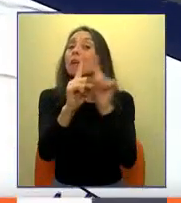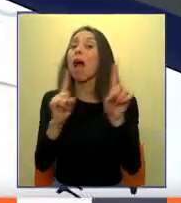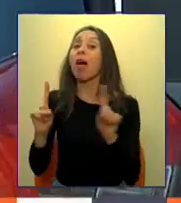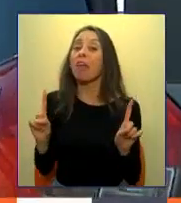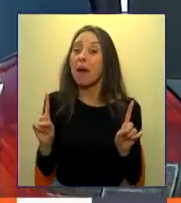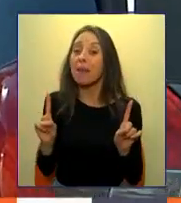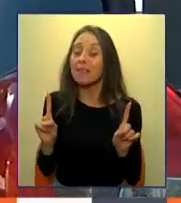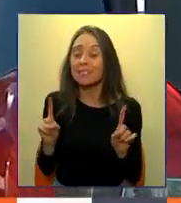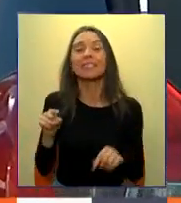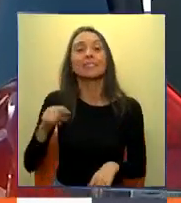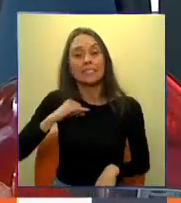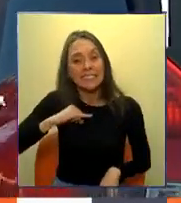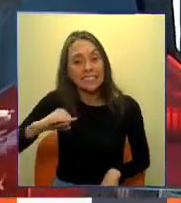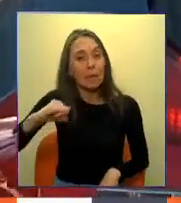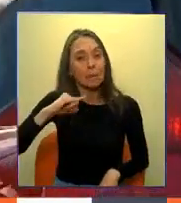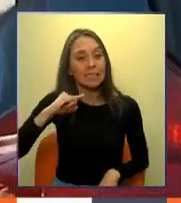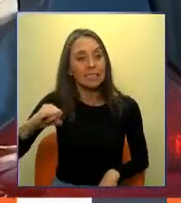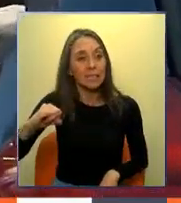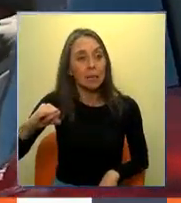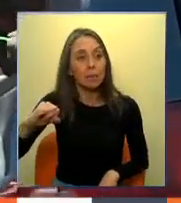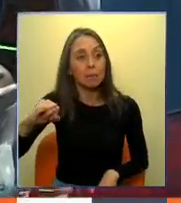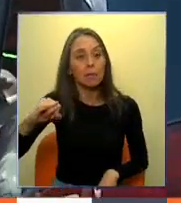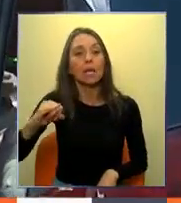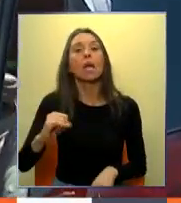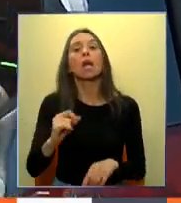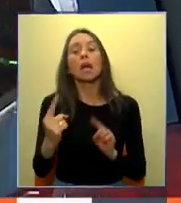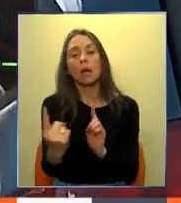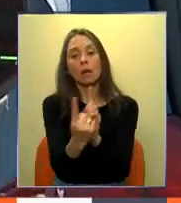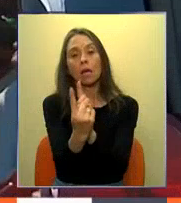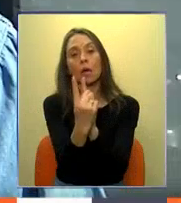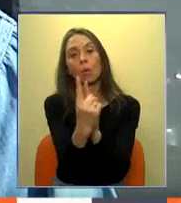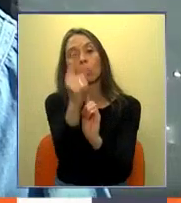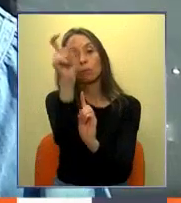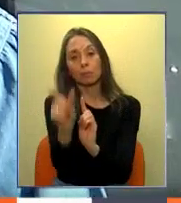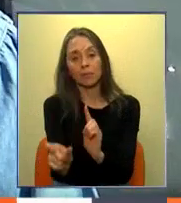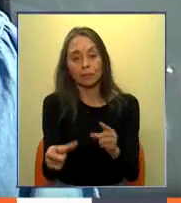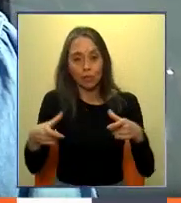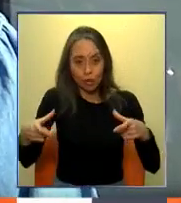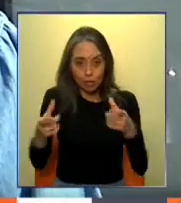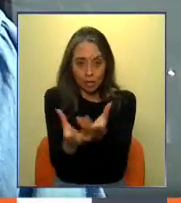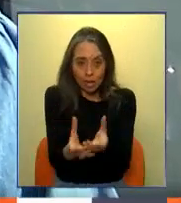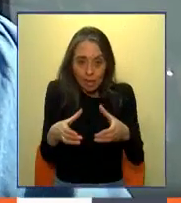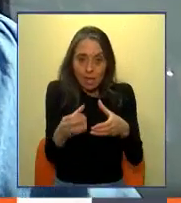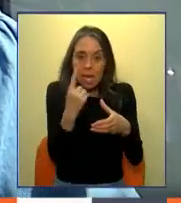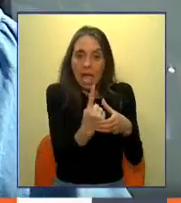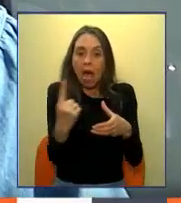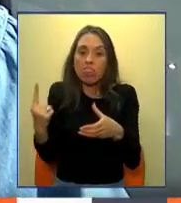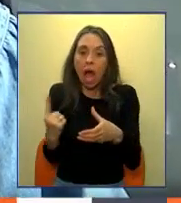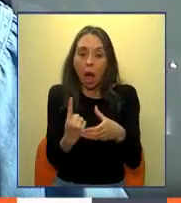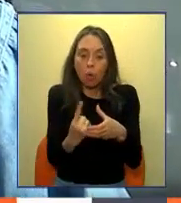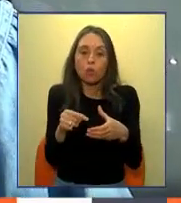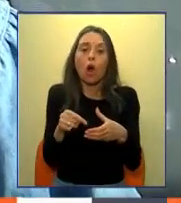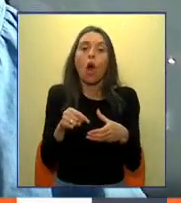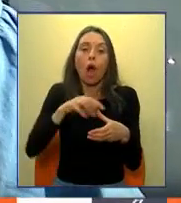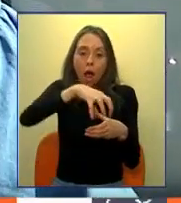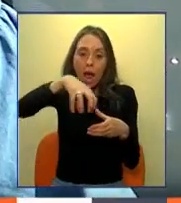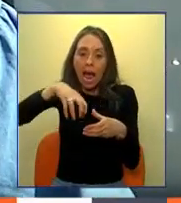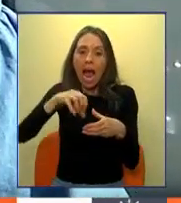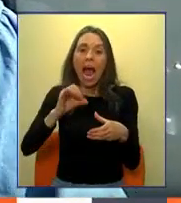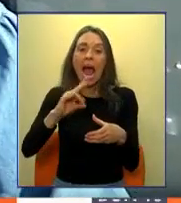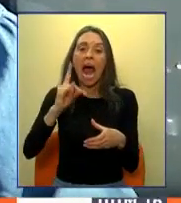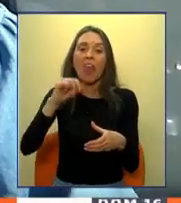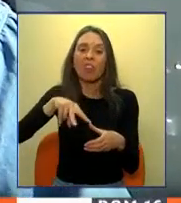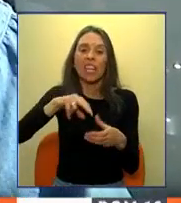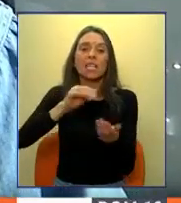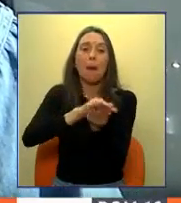ahora siempre de manera individual. Hicimos un jardín de marisco, pero personalizado. Antes era un jardín de